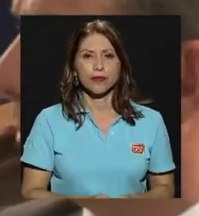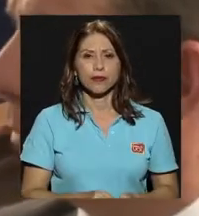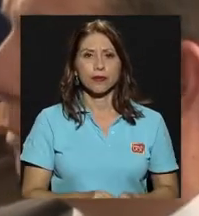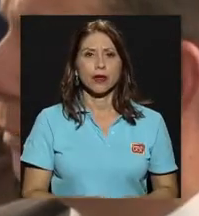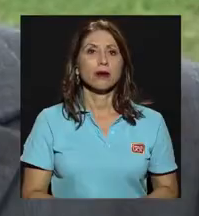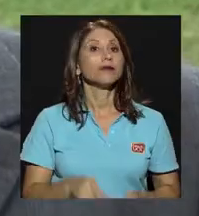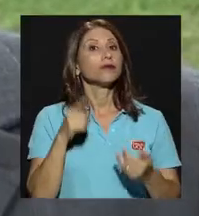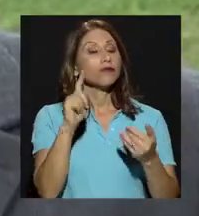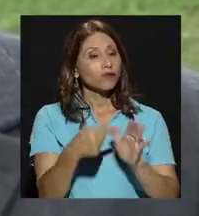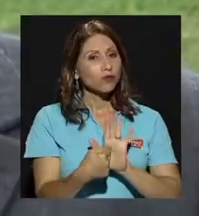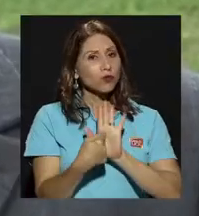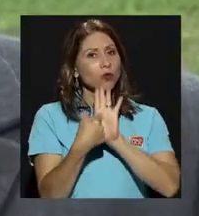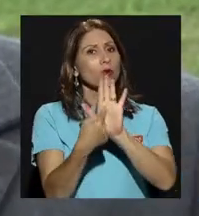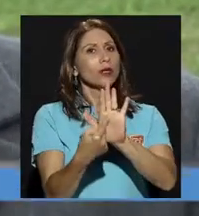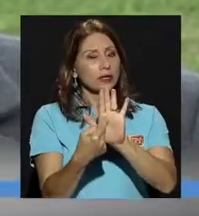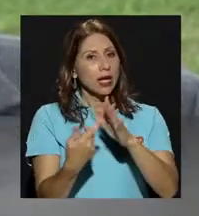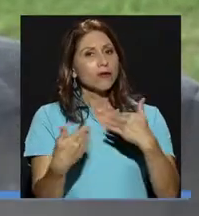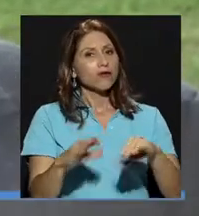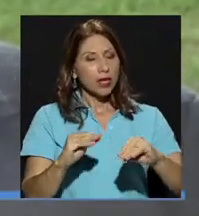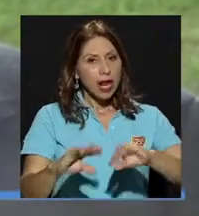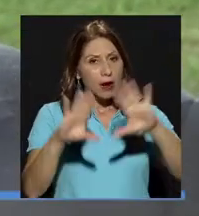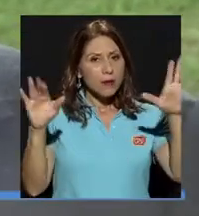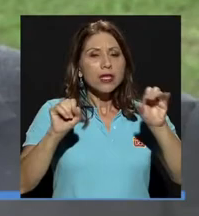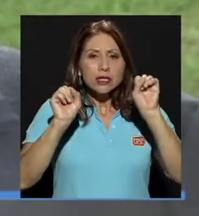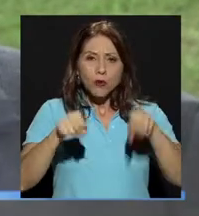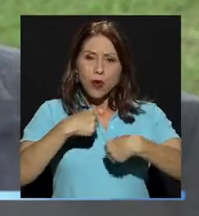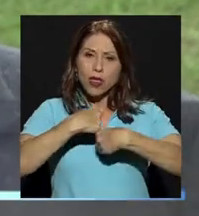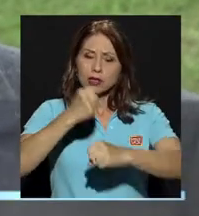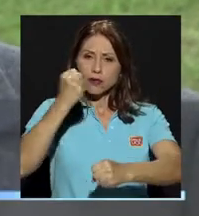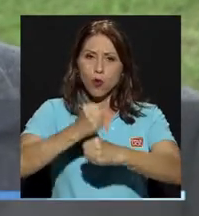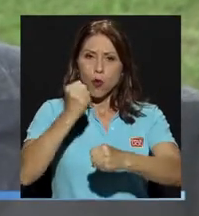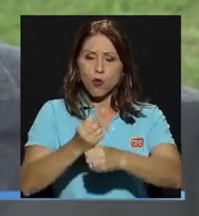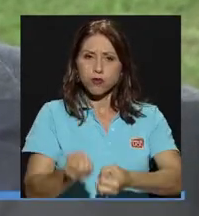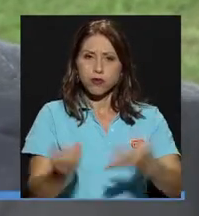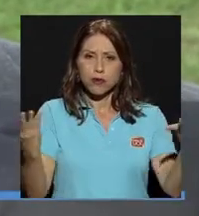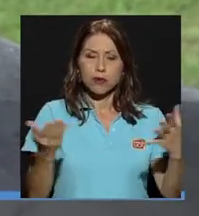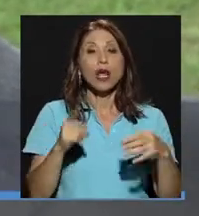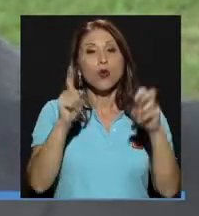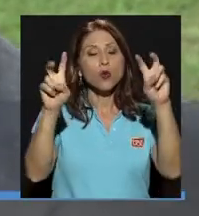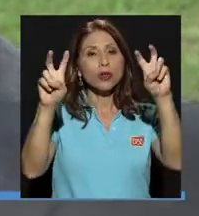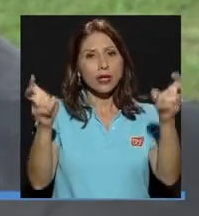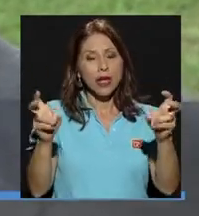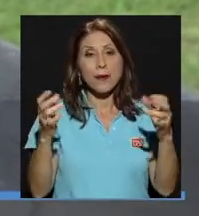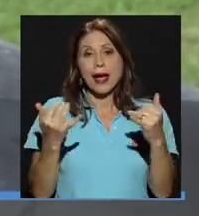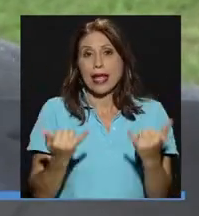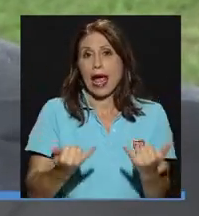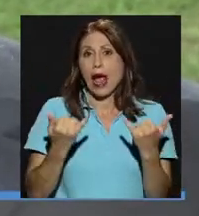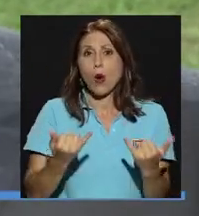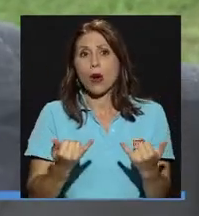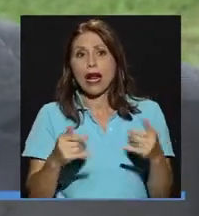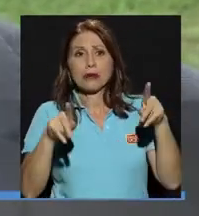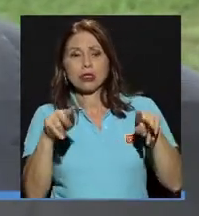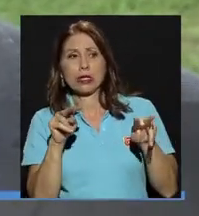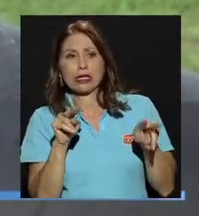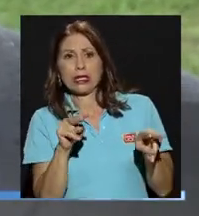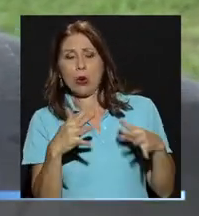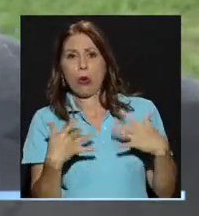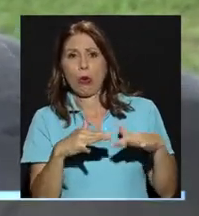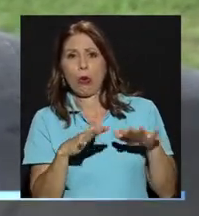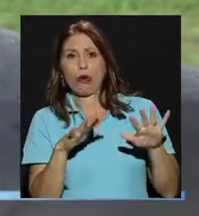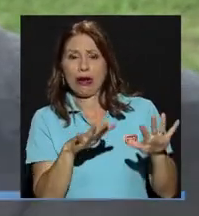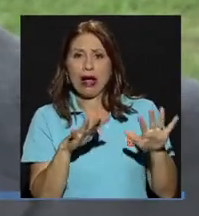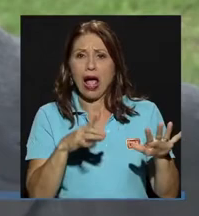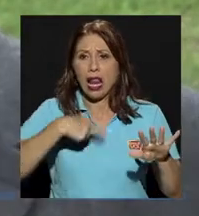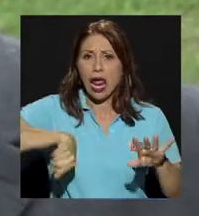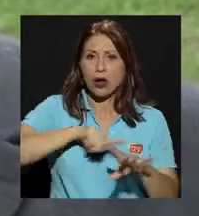ello muestra muy claramente que sí se puede hacer obra pública, un tema que está satanizado